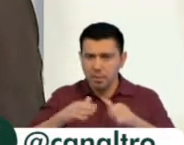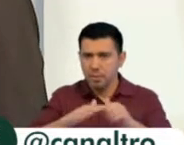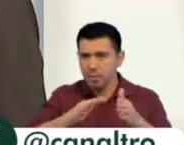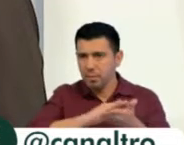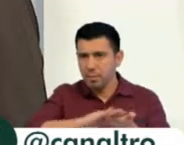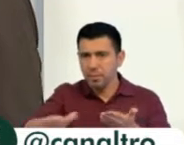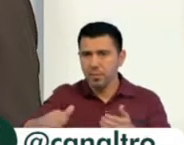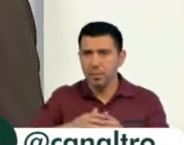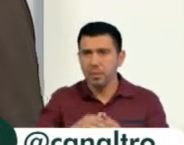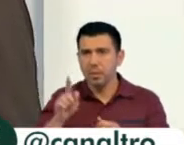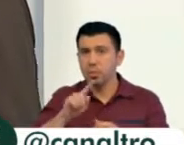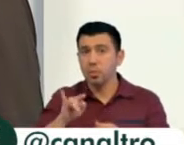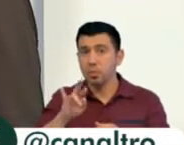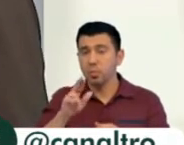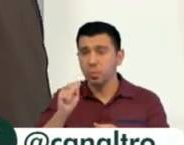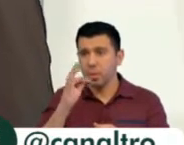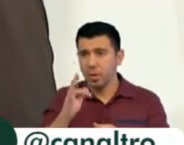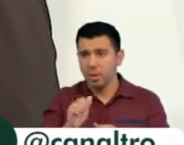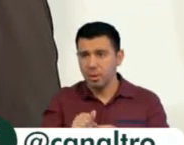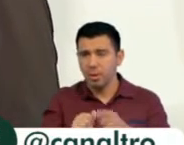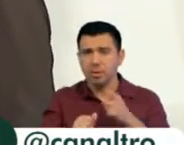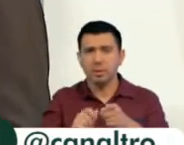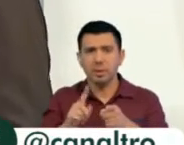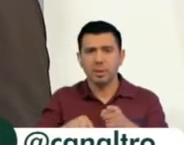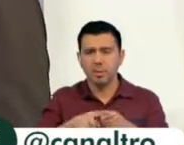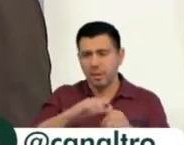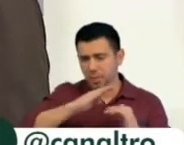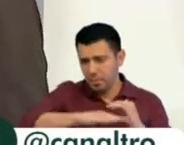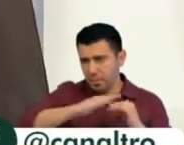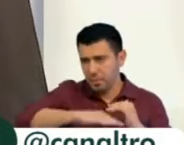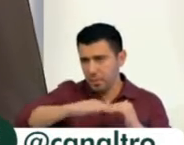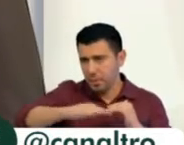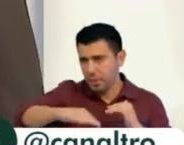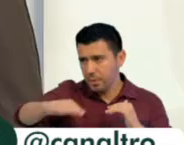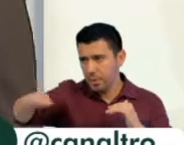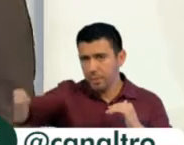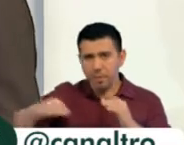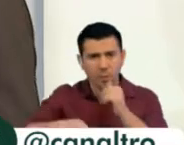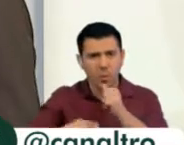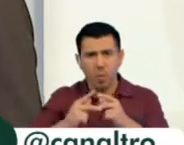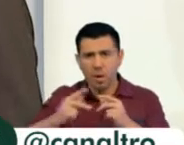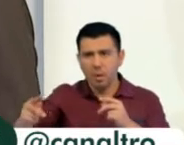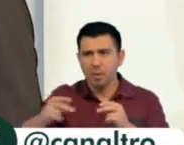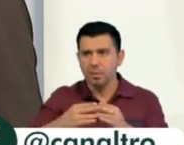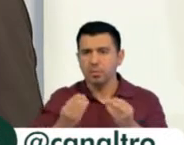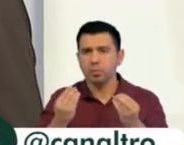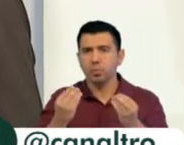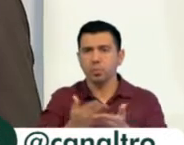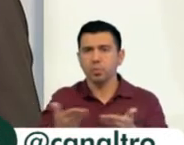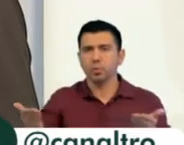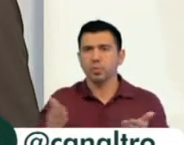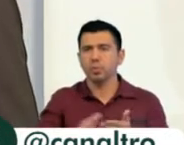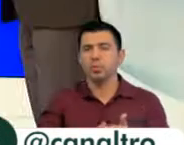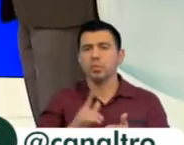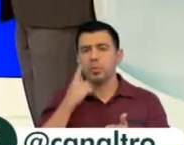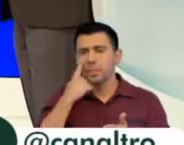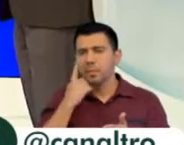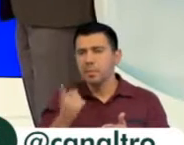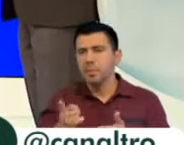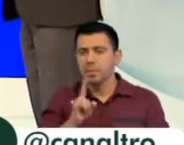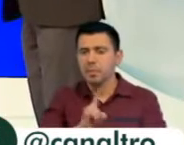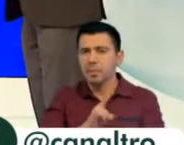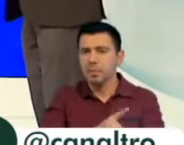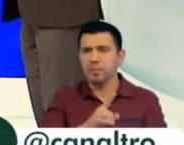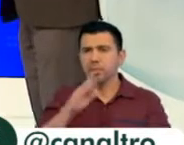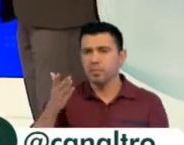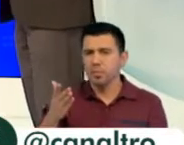Matanza-Suratá, que tiene muchos tramos sin pavimentar. Aquí es importante mirar todo el trabajo que están haciendo las autoridades de la